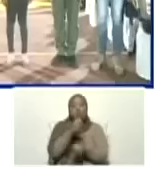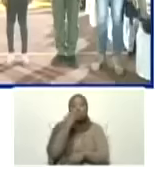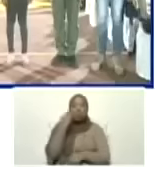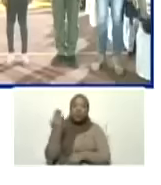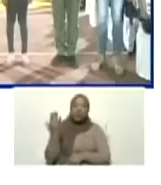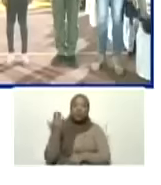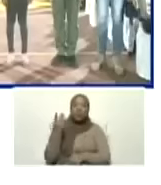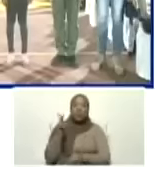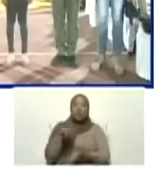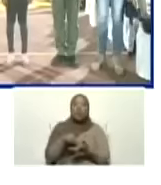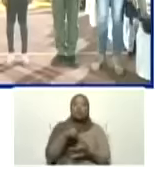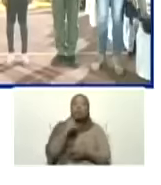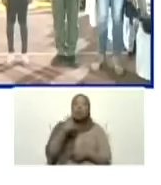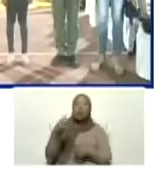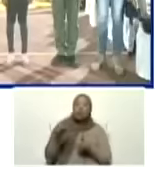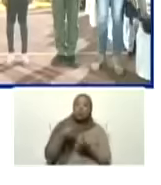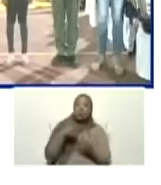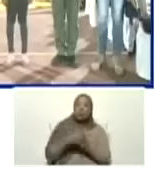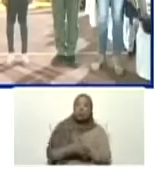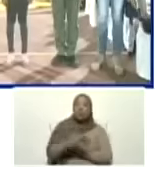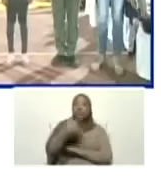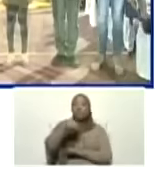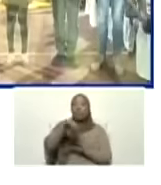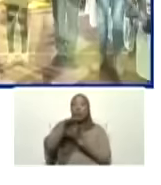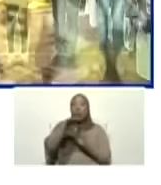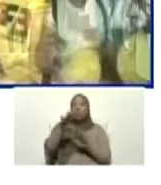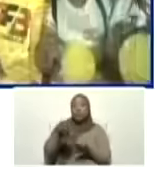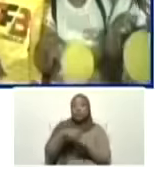Y palabra que digo, palabra que cumplo.